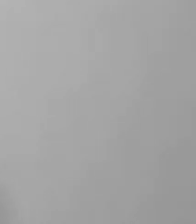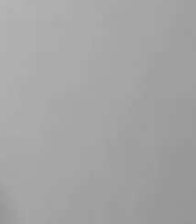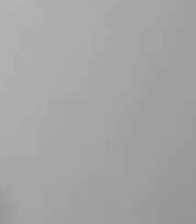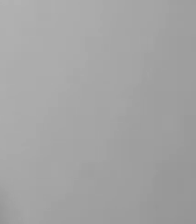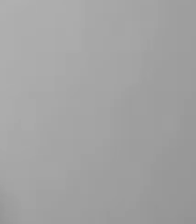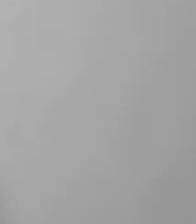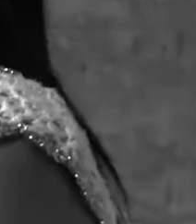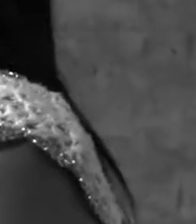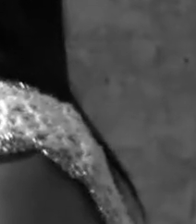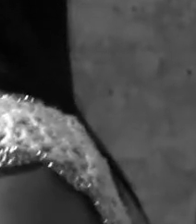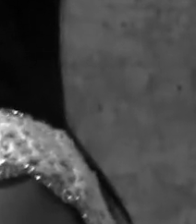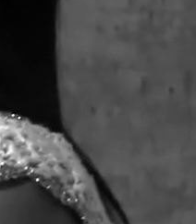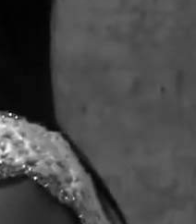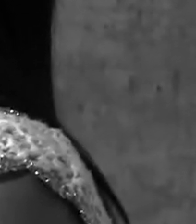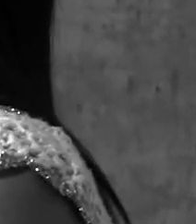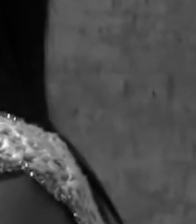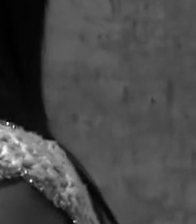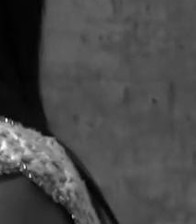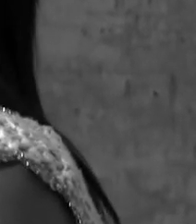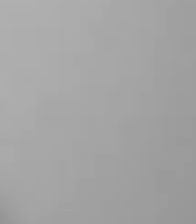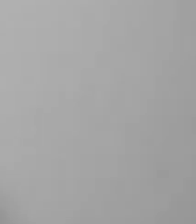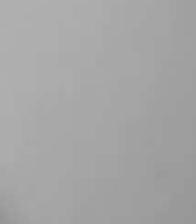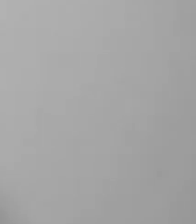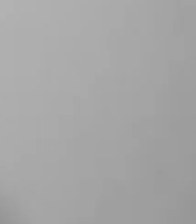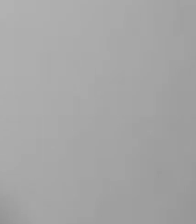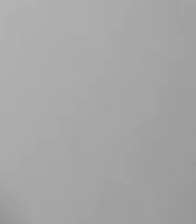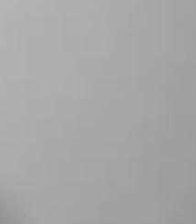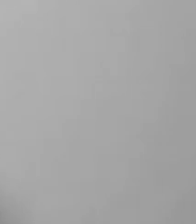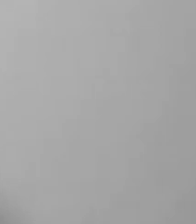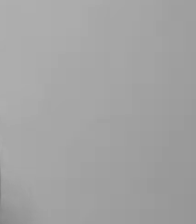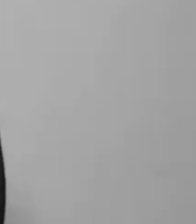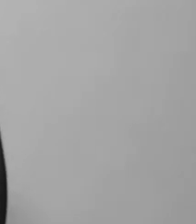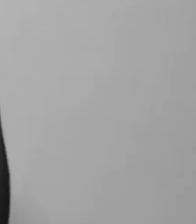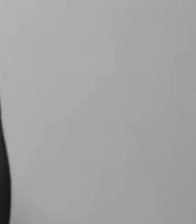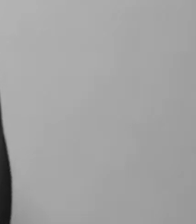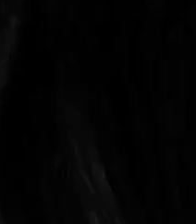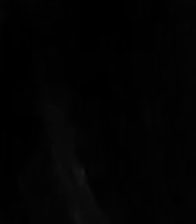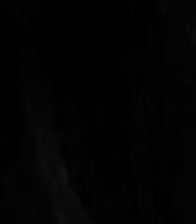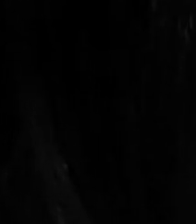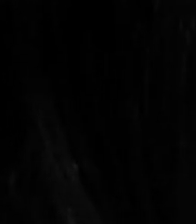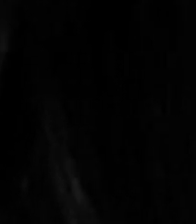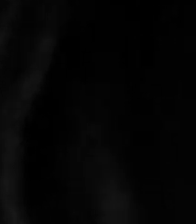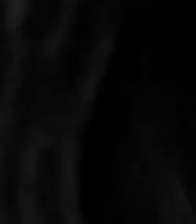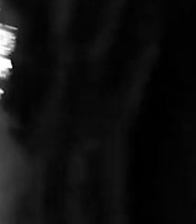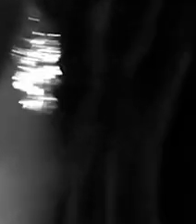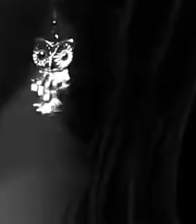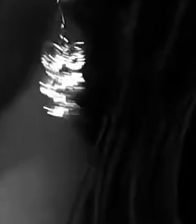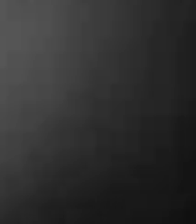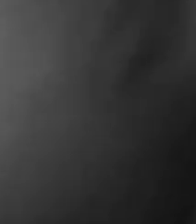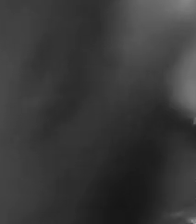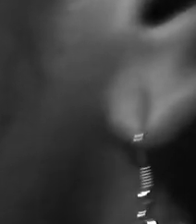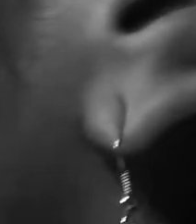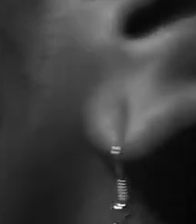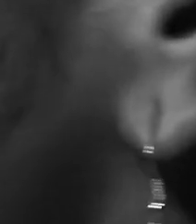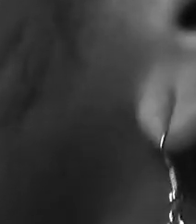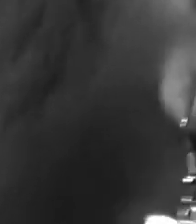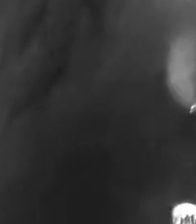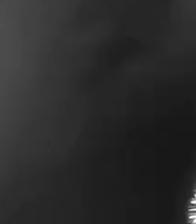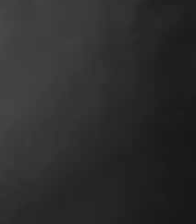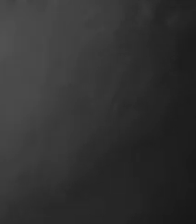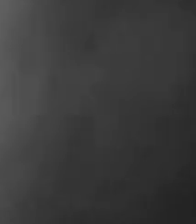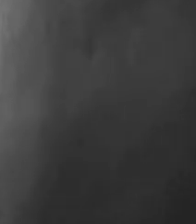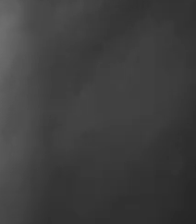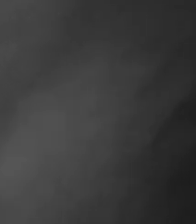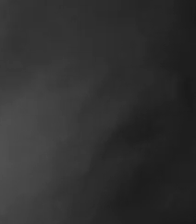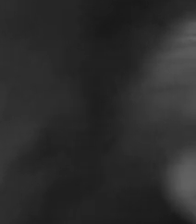esté funcionando bien. No es como que uno diga, bueno, yo nunca he hecho una maratón y, bueno, en 2-3 meses voy a hacerlo. Lamentablemente no